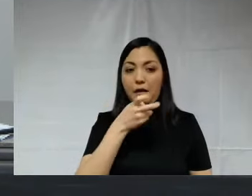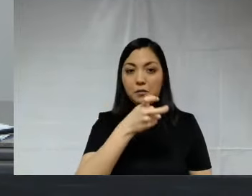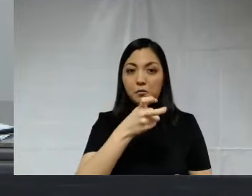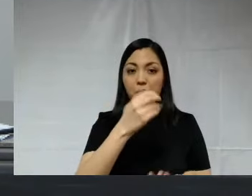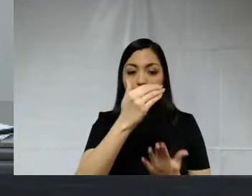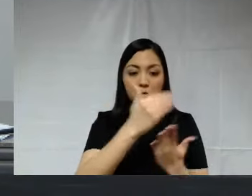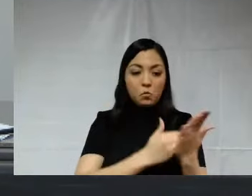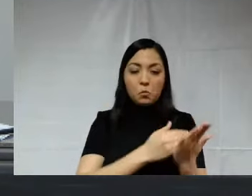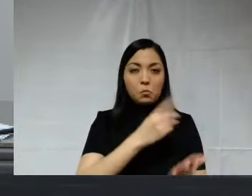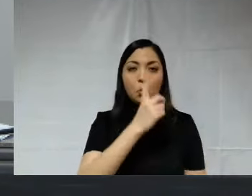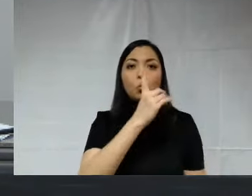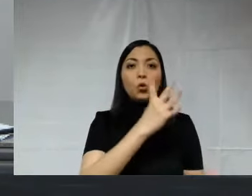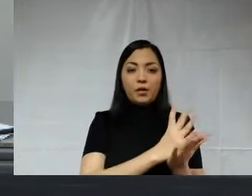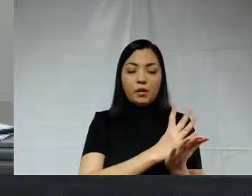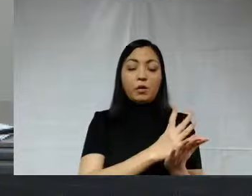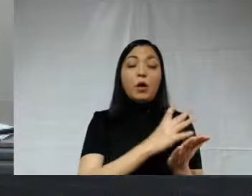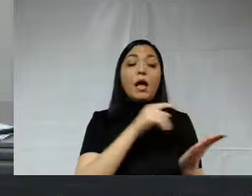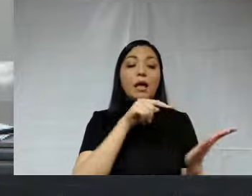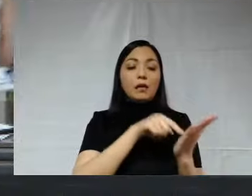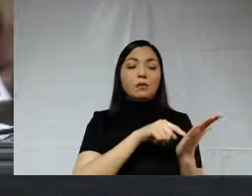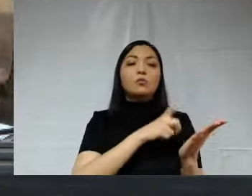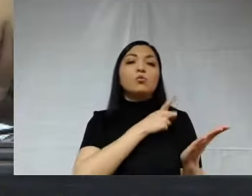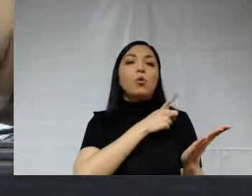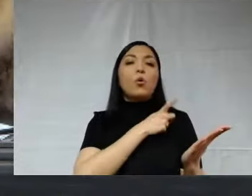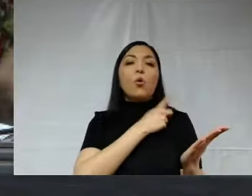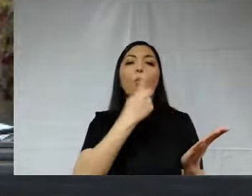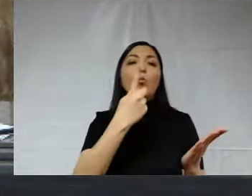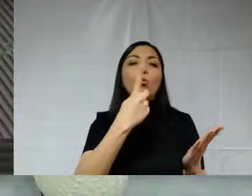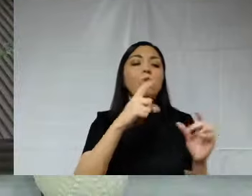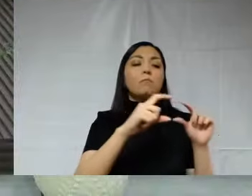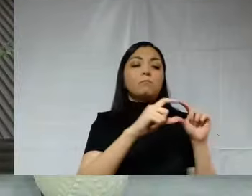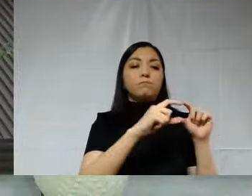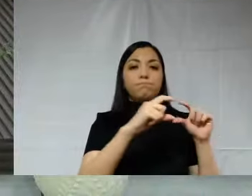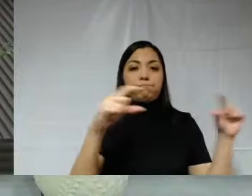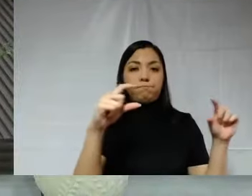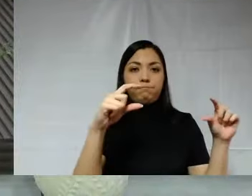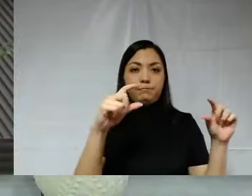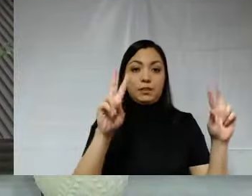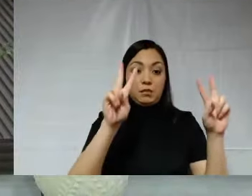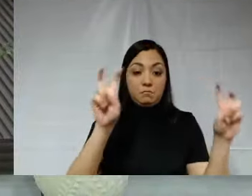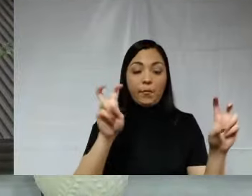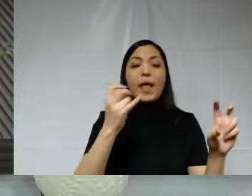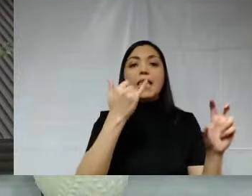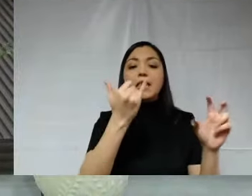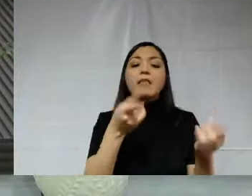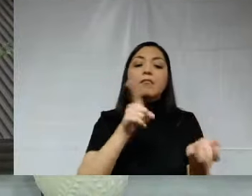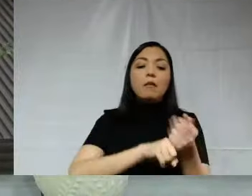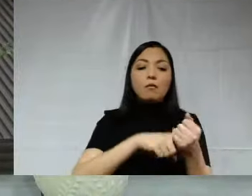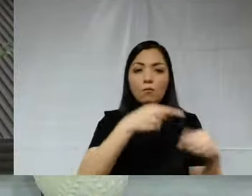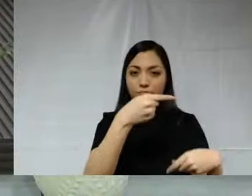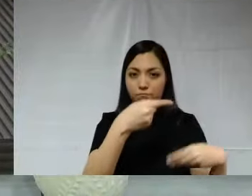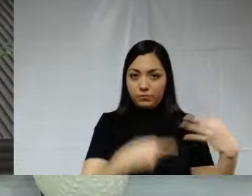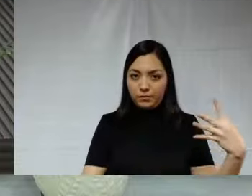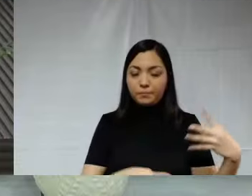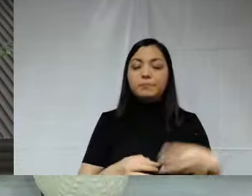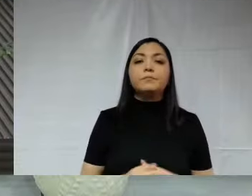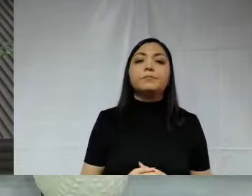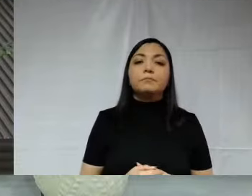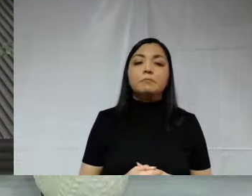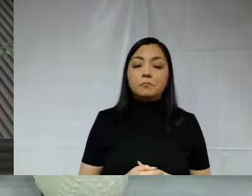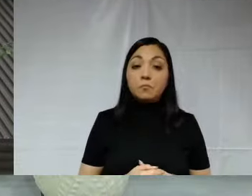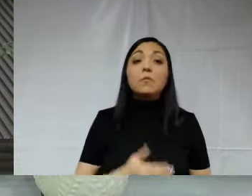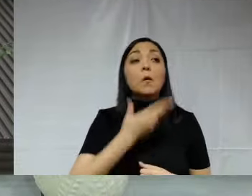del encabezado y puntos de acuerdo señoras y señores consejeros y representantes está a su consideración la dispensa mencionada por el